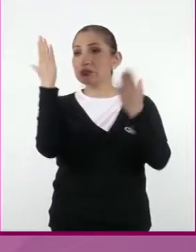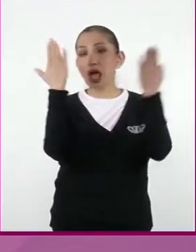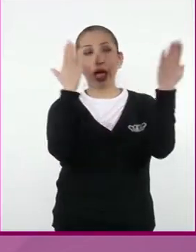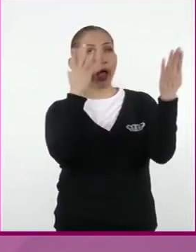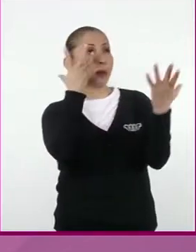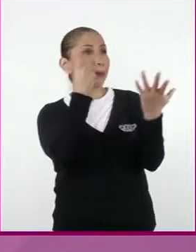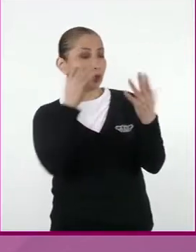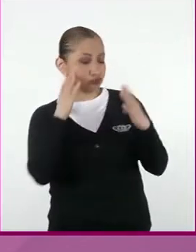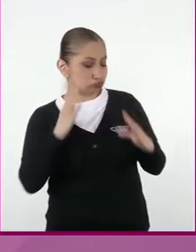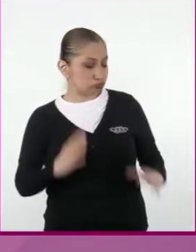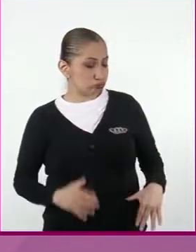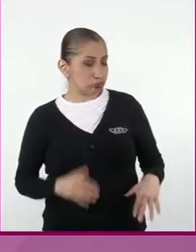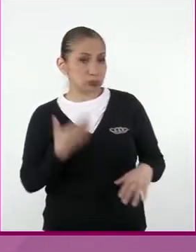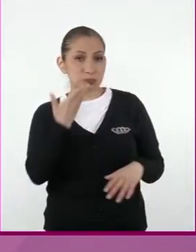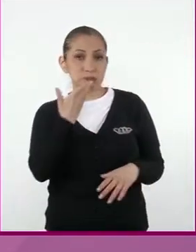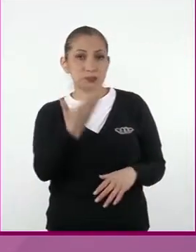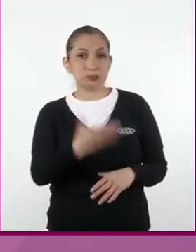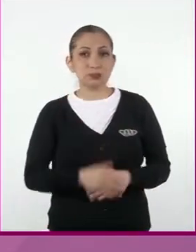podían mirarse de cuerpo entero.